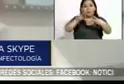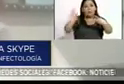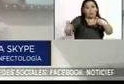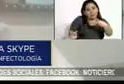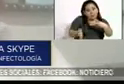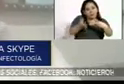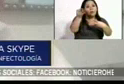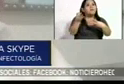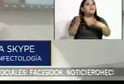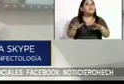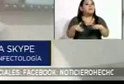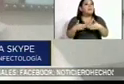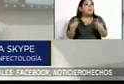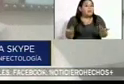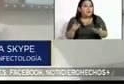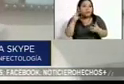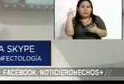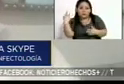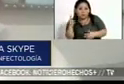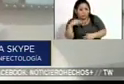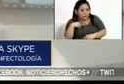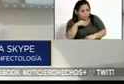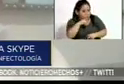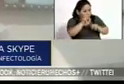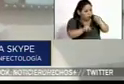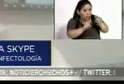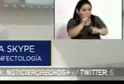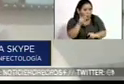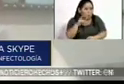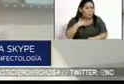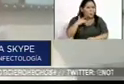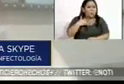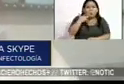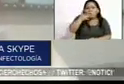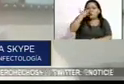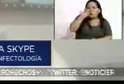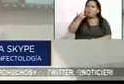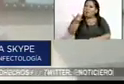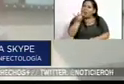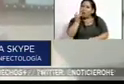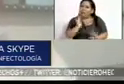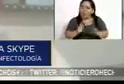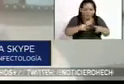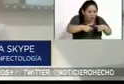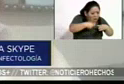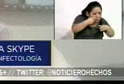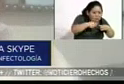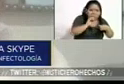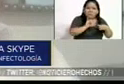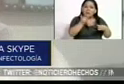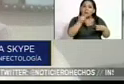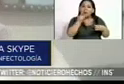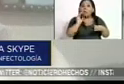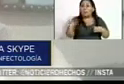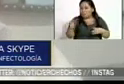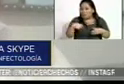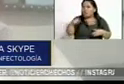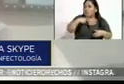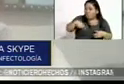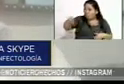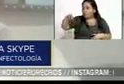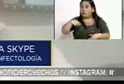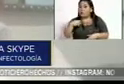y que llegaron a consultar por un problema de que no tenían olfato, no les sentían sabor a la comida y lógicamente pues